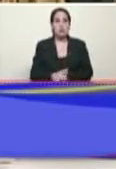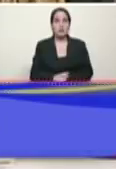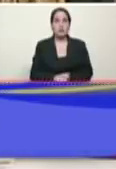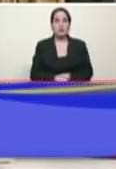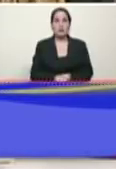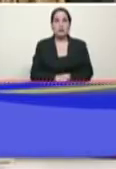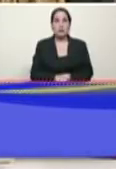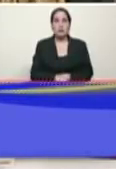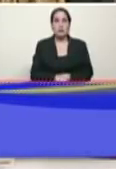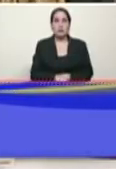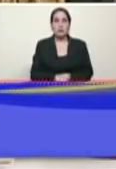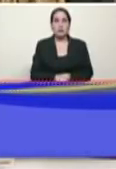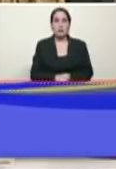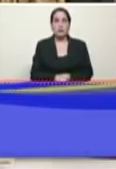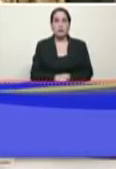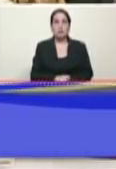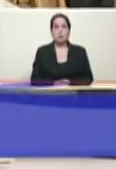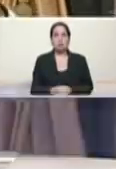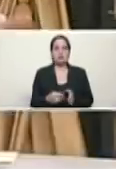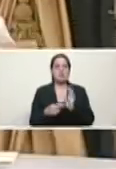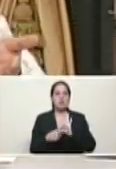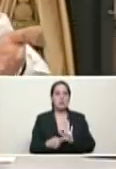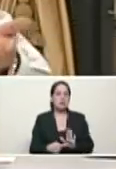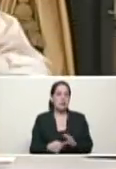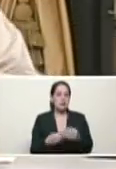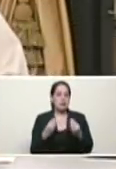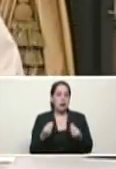Primero la historia se presenta como tragedia.